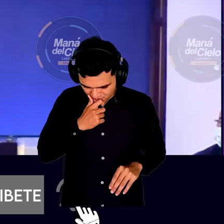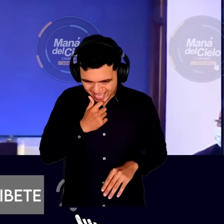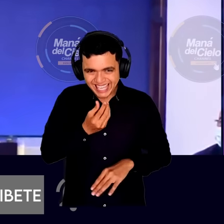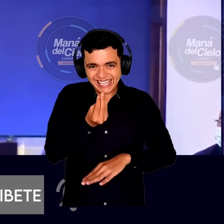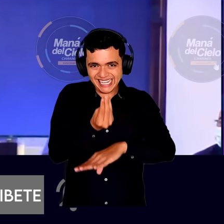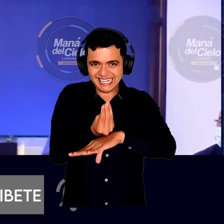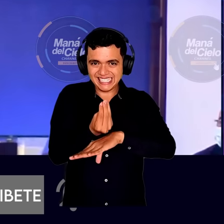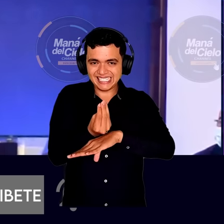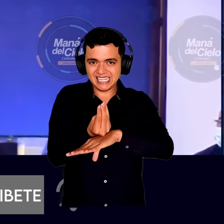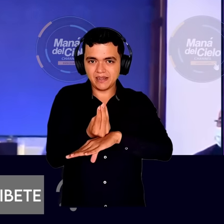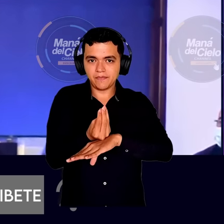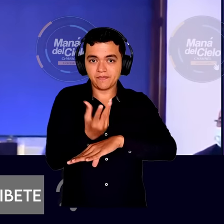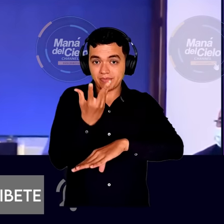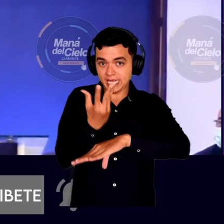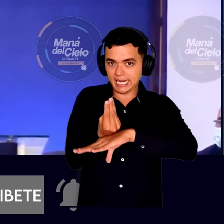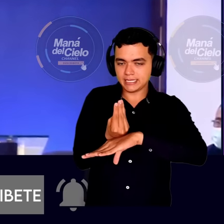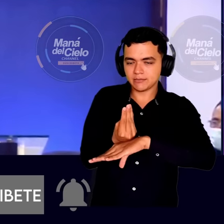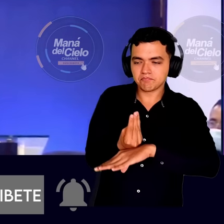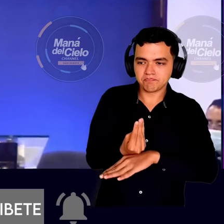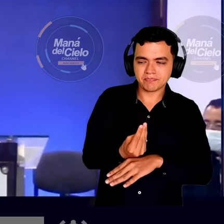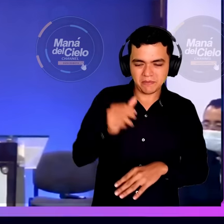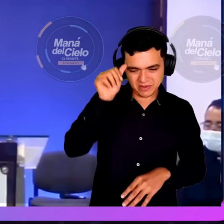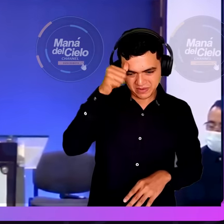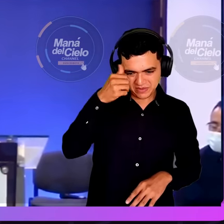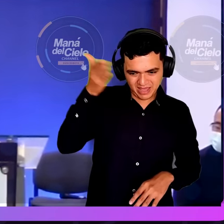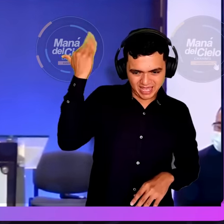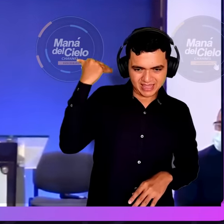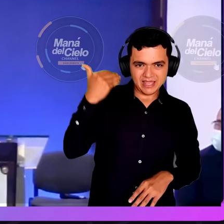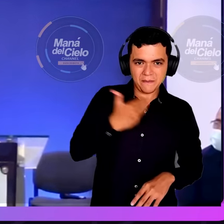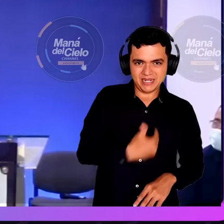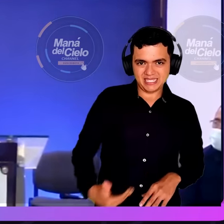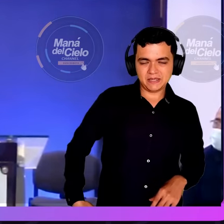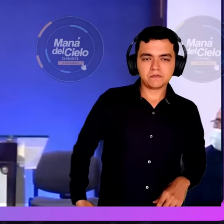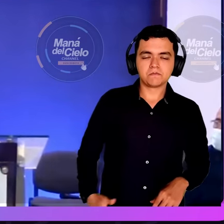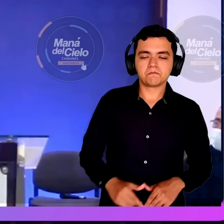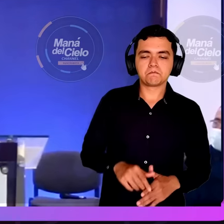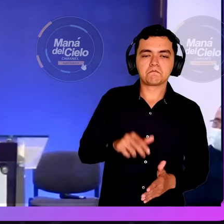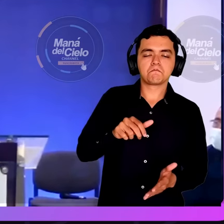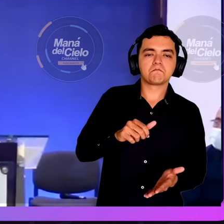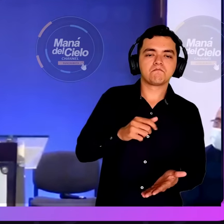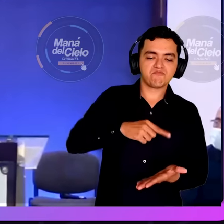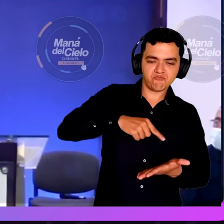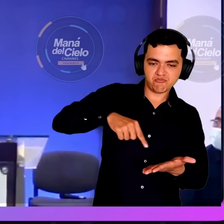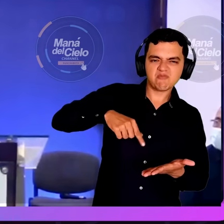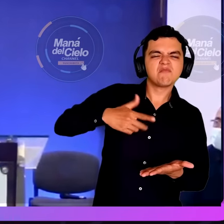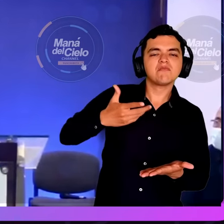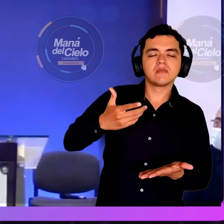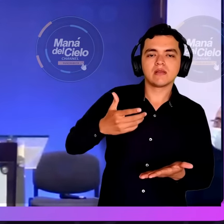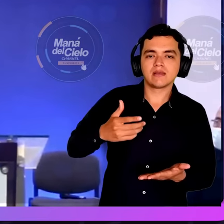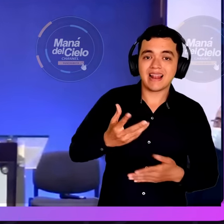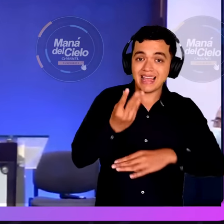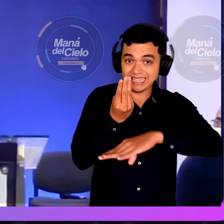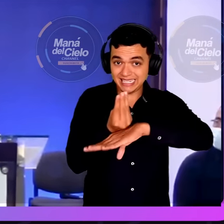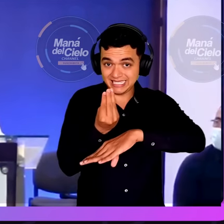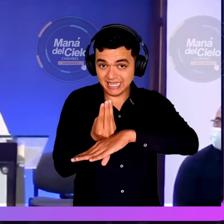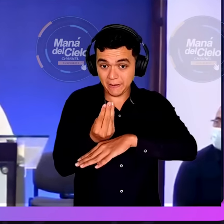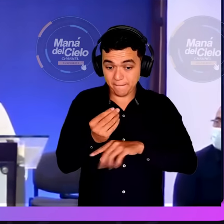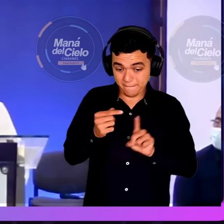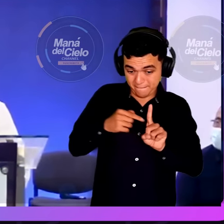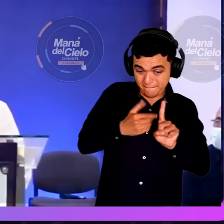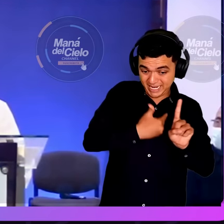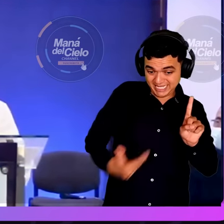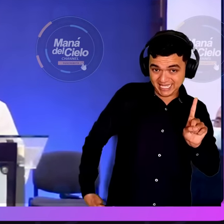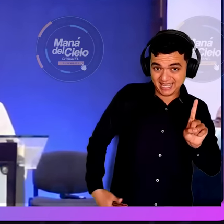mente se va llenando de basura. Yo recuerdo cuando la iglesia aprobó que el presidente no tuviera